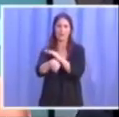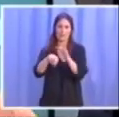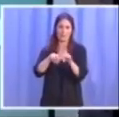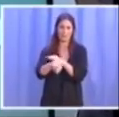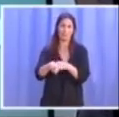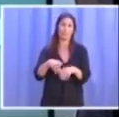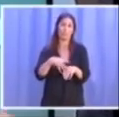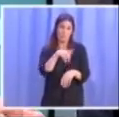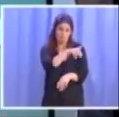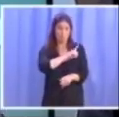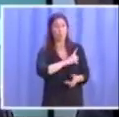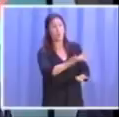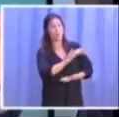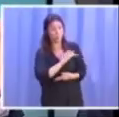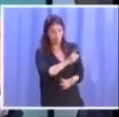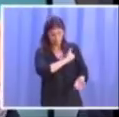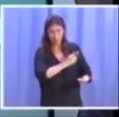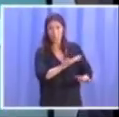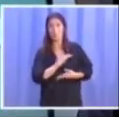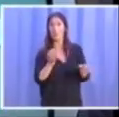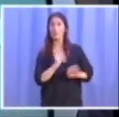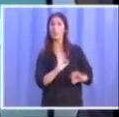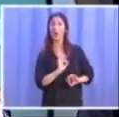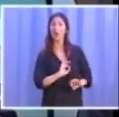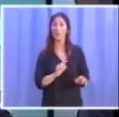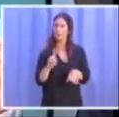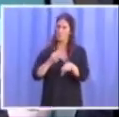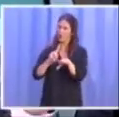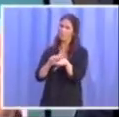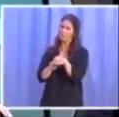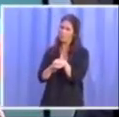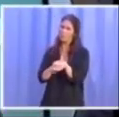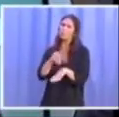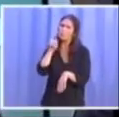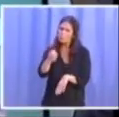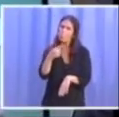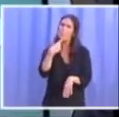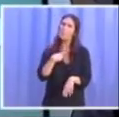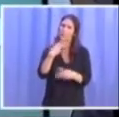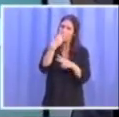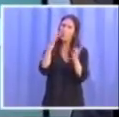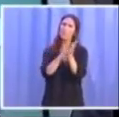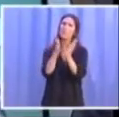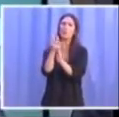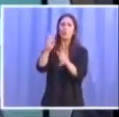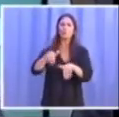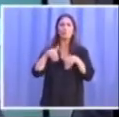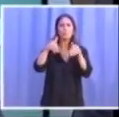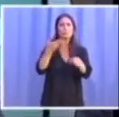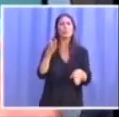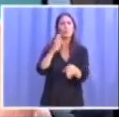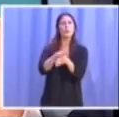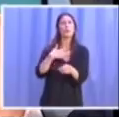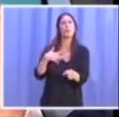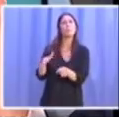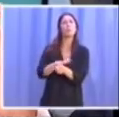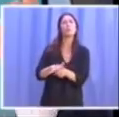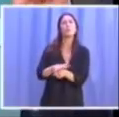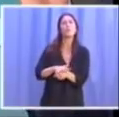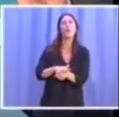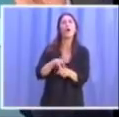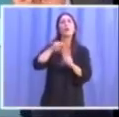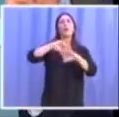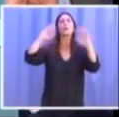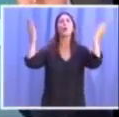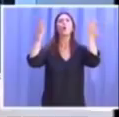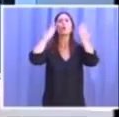mano. Nos podían haber echado por tanto, una mano. Se fue hasta Madrid. A partir de aquí, no, perdone. Usted dice que la democracia, cuando alguien se presenta a representar a su provincia, el